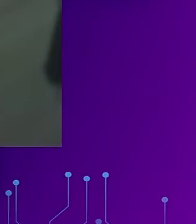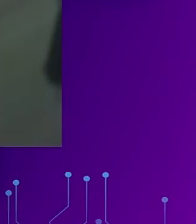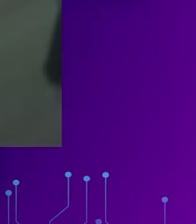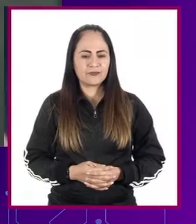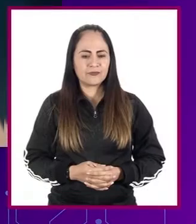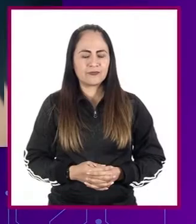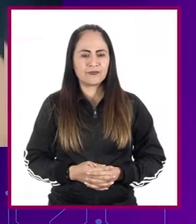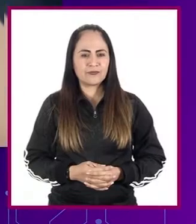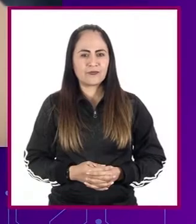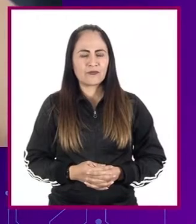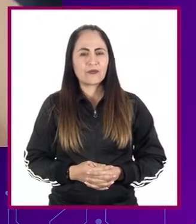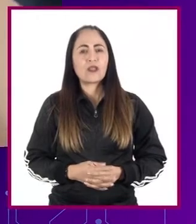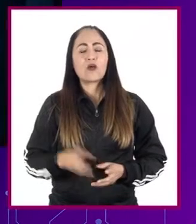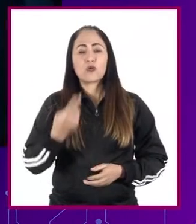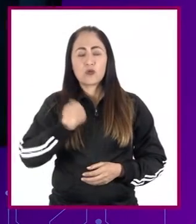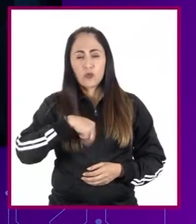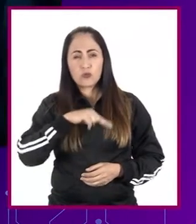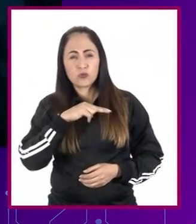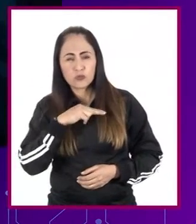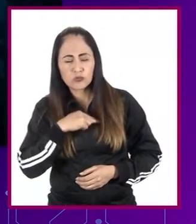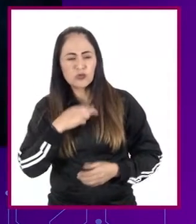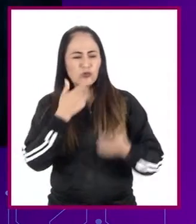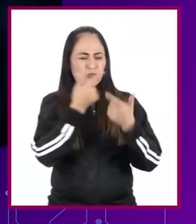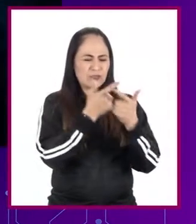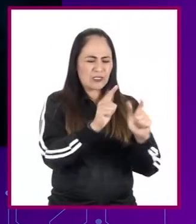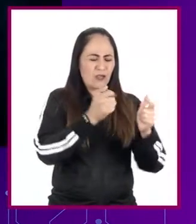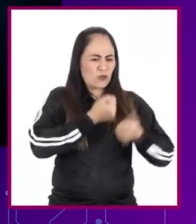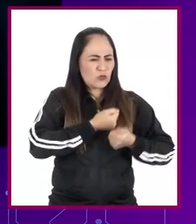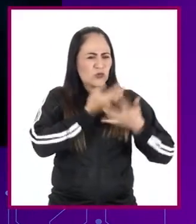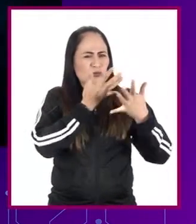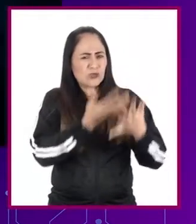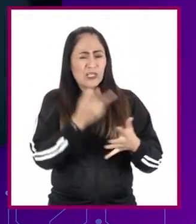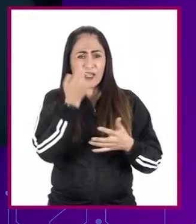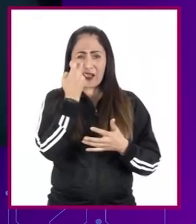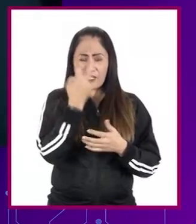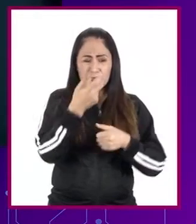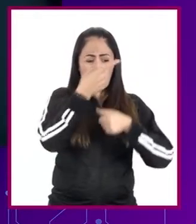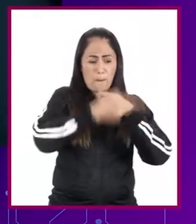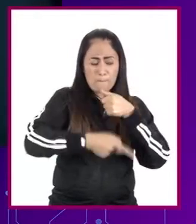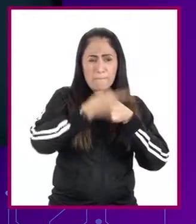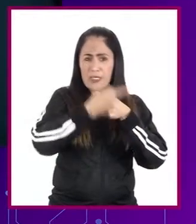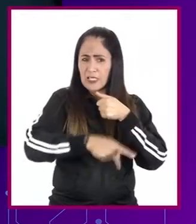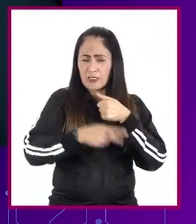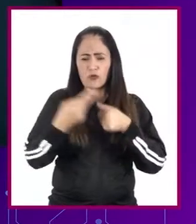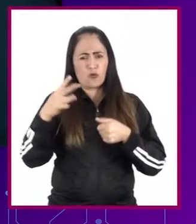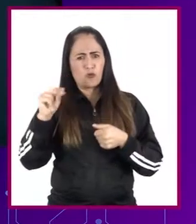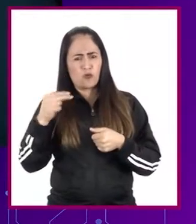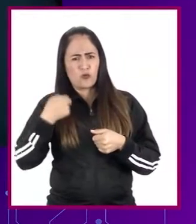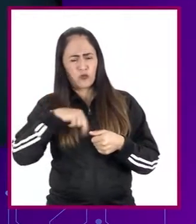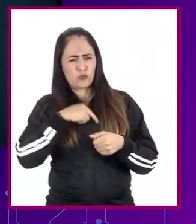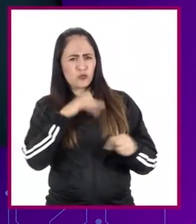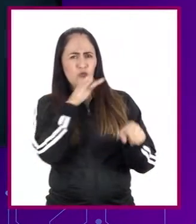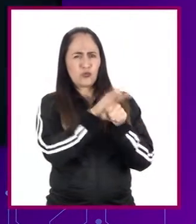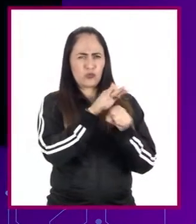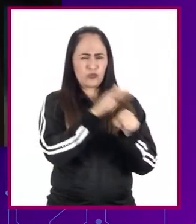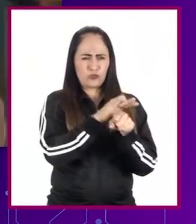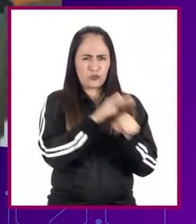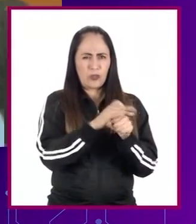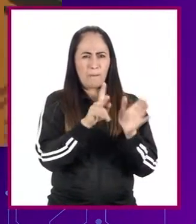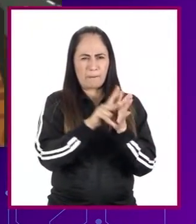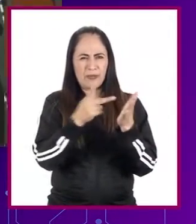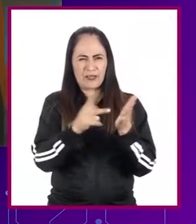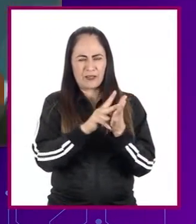Luchamos para que la libertad de expresión deje de ser un riesgo y se ejerza sin agresiones a periodistas. Para que